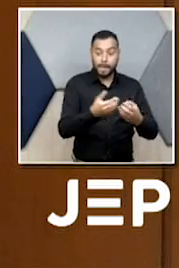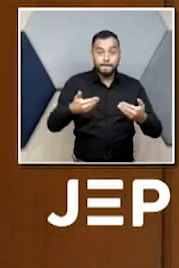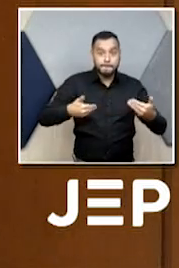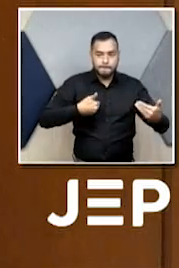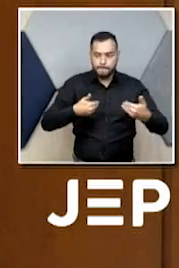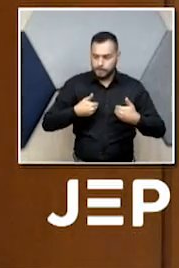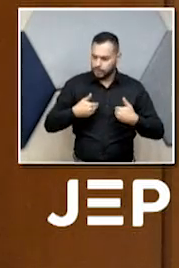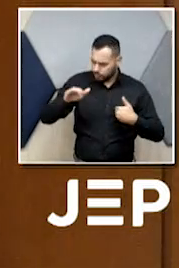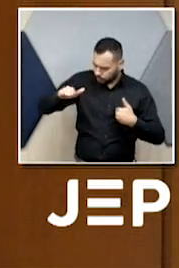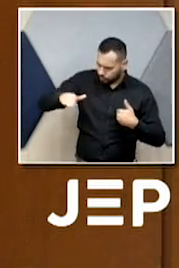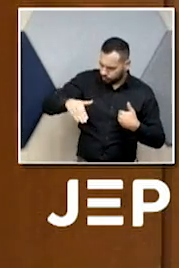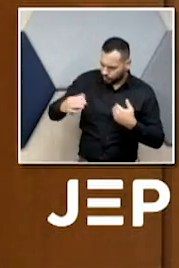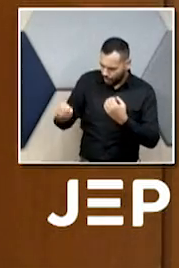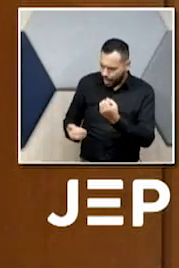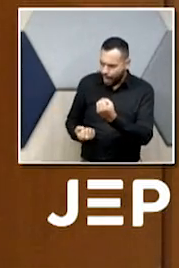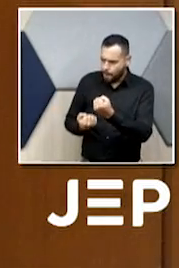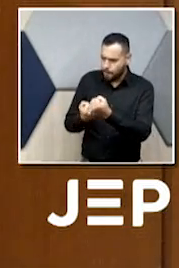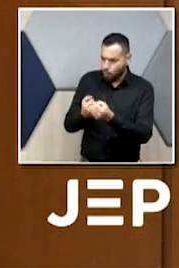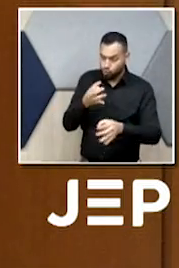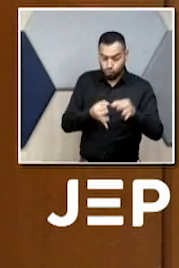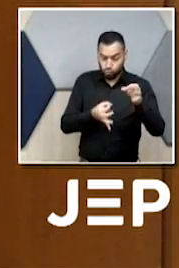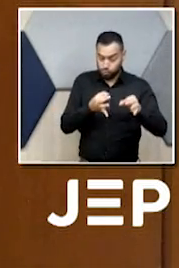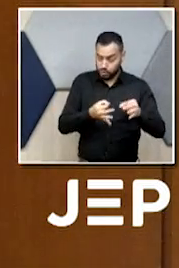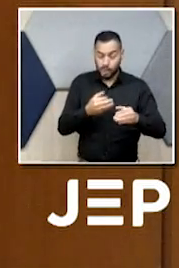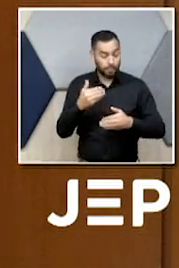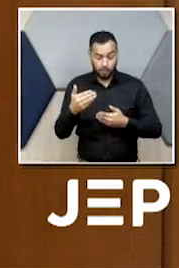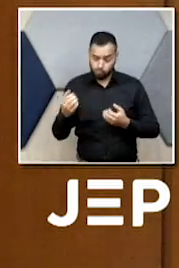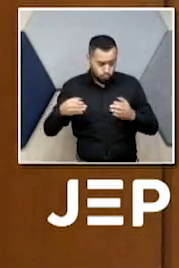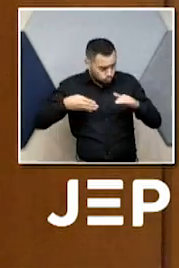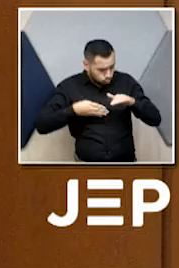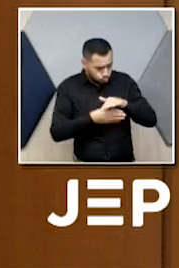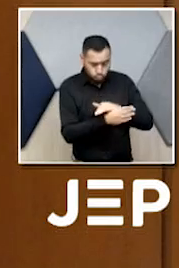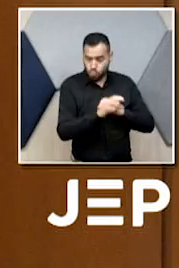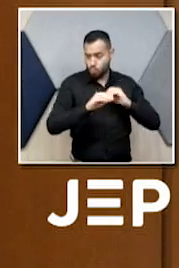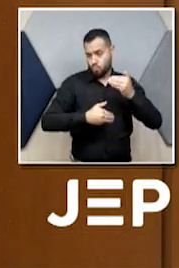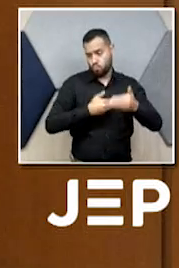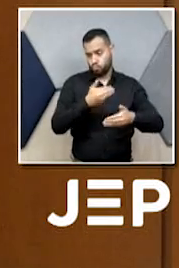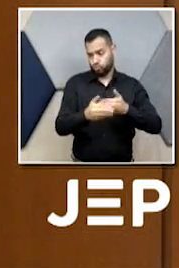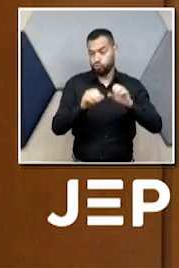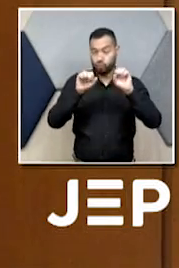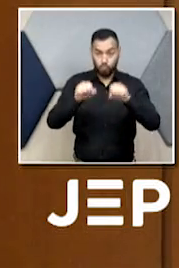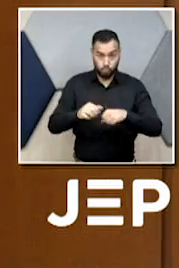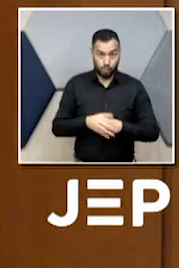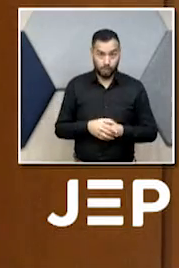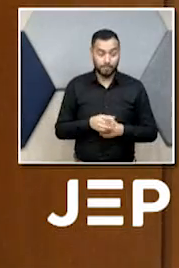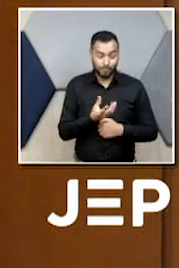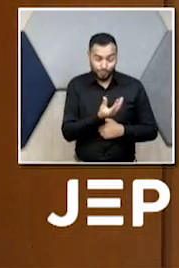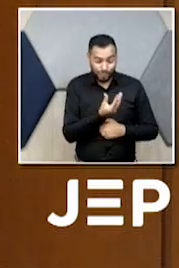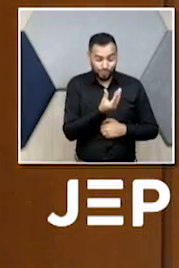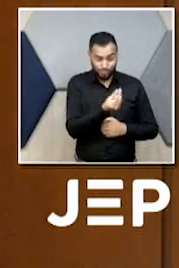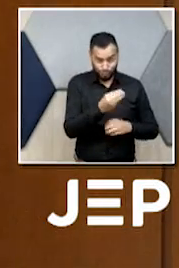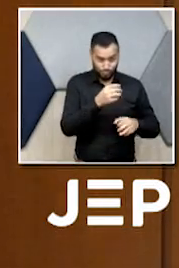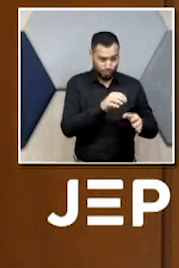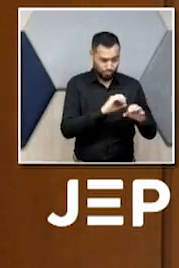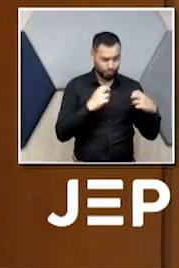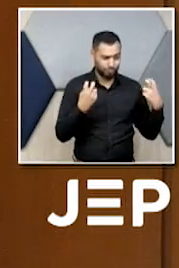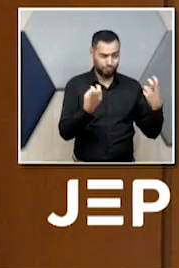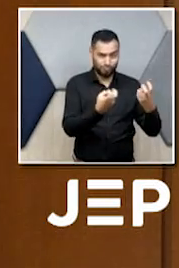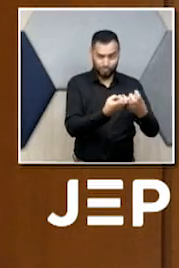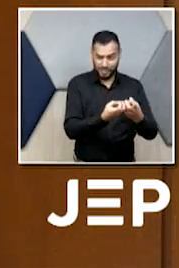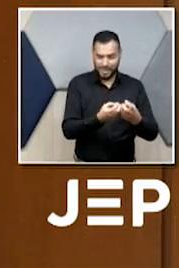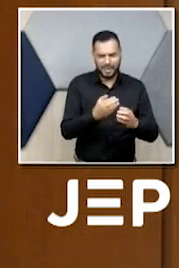judicial para poder acceder a los procesos. Pero también es un tribunal que le ofrece a más de la mitad de